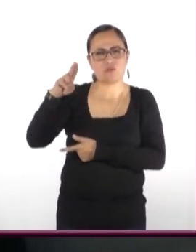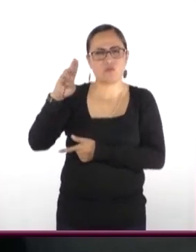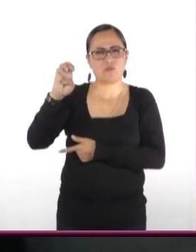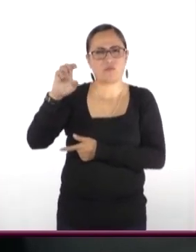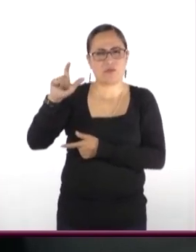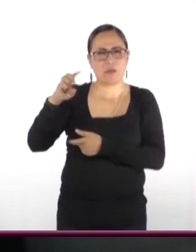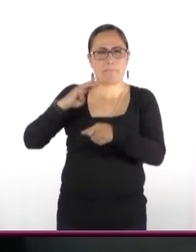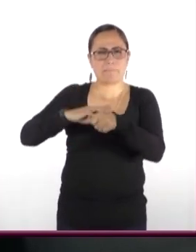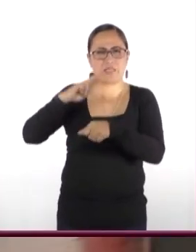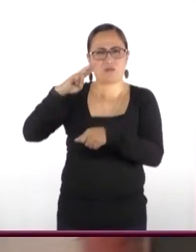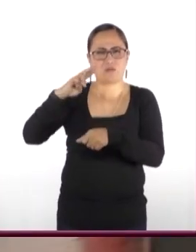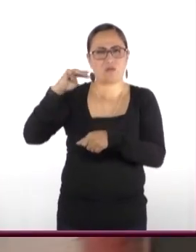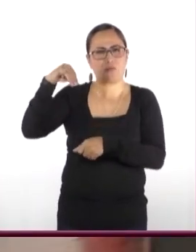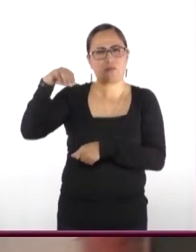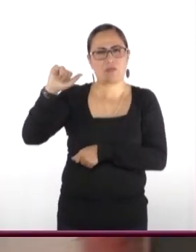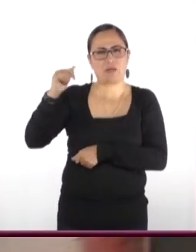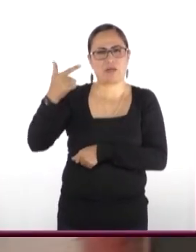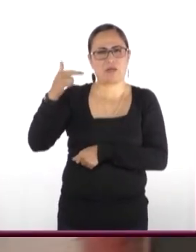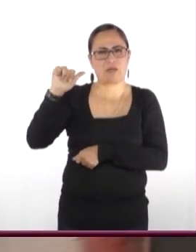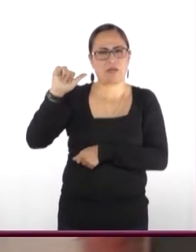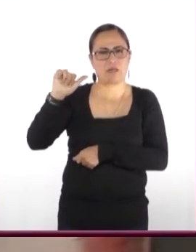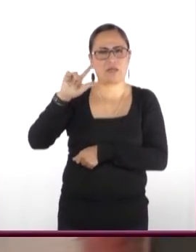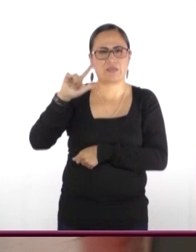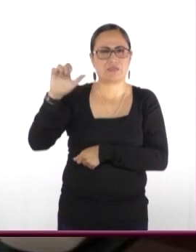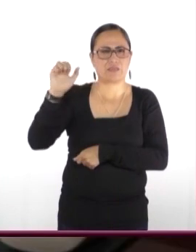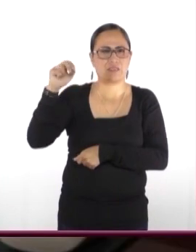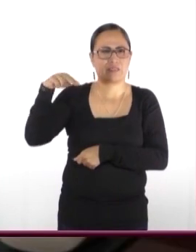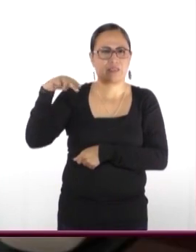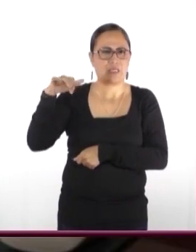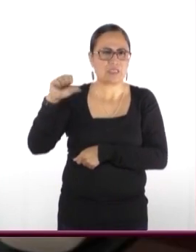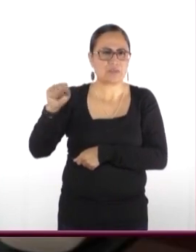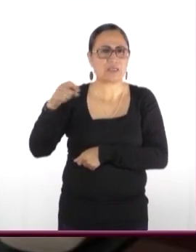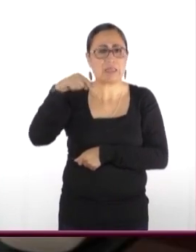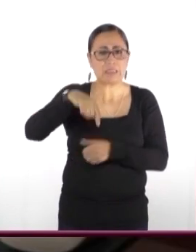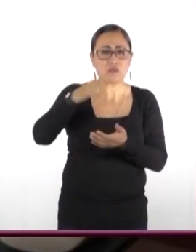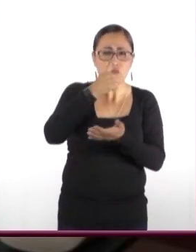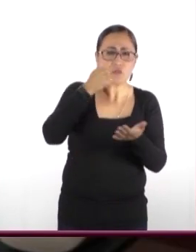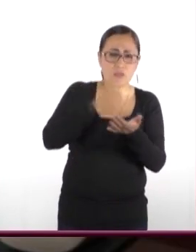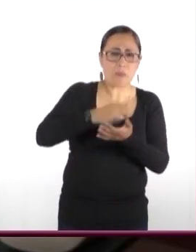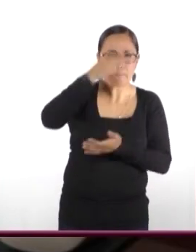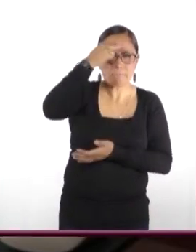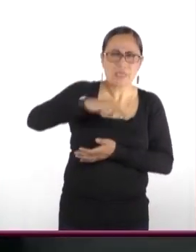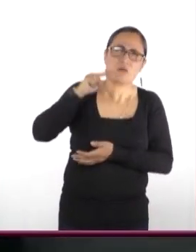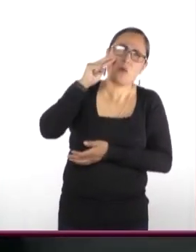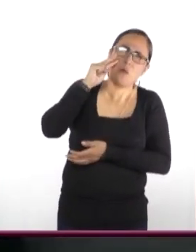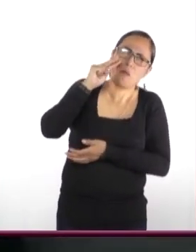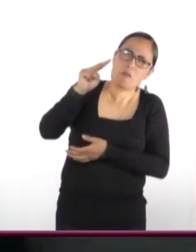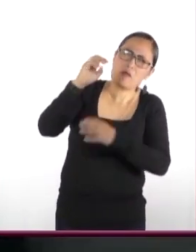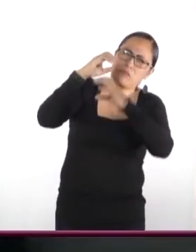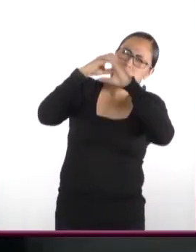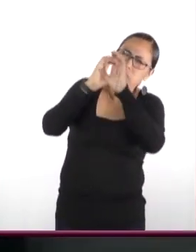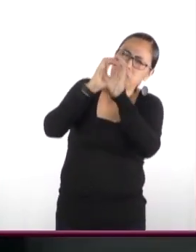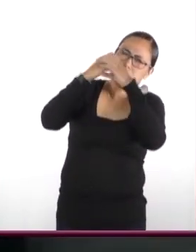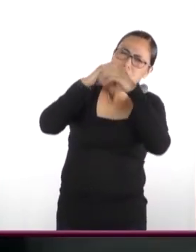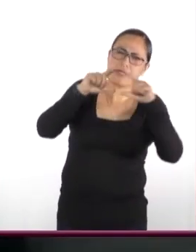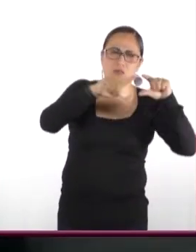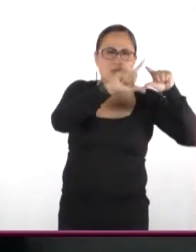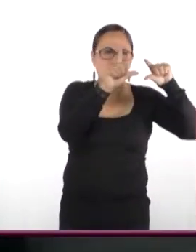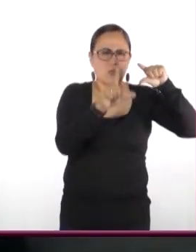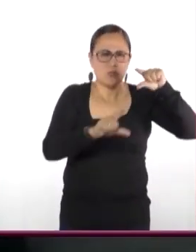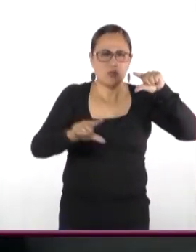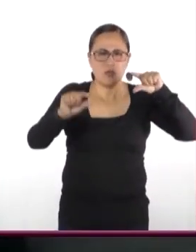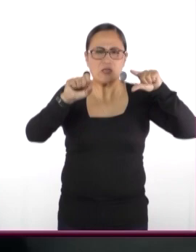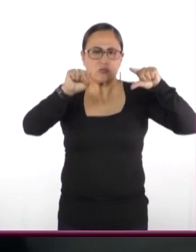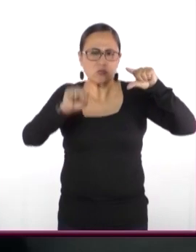de Magallanes, que desde la Ciudad de México, por ejemplo, apenas se alcanza a ver. Desde el sur de la